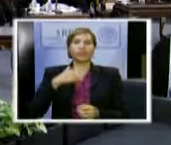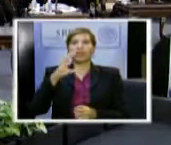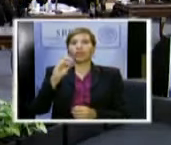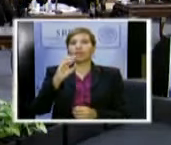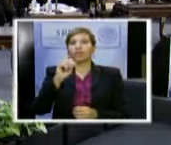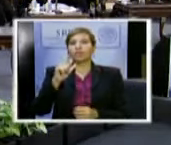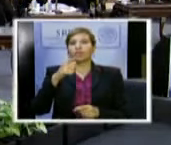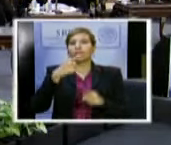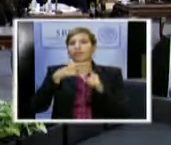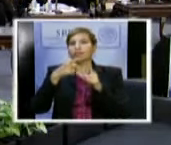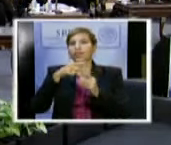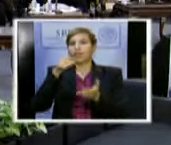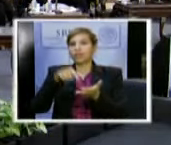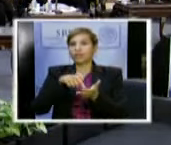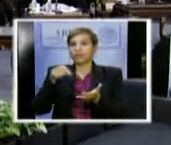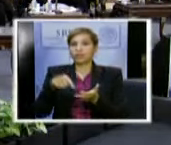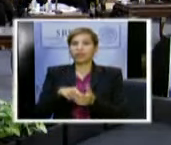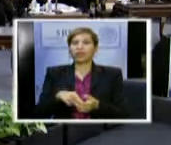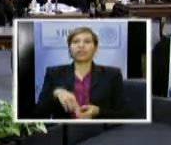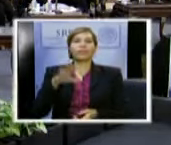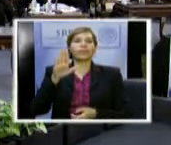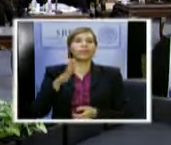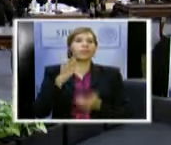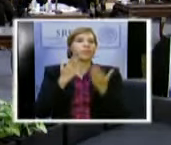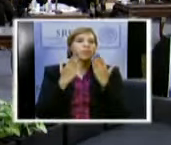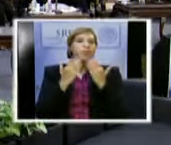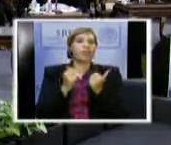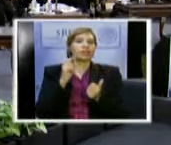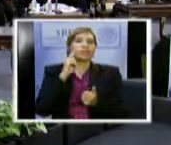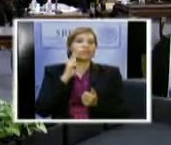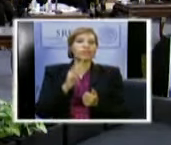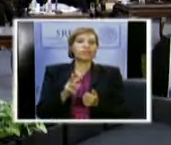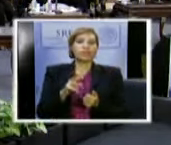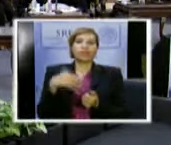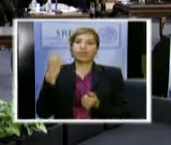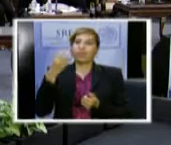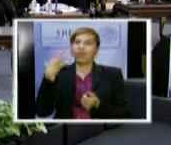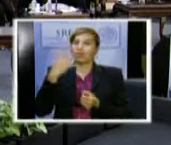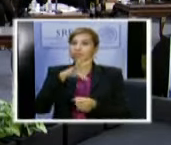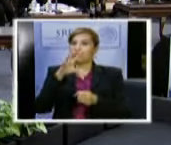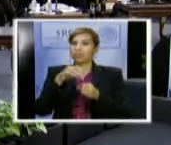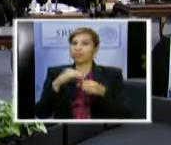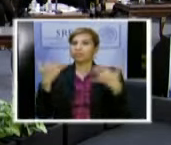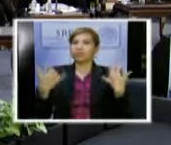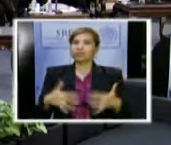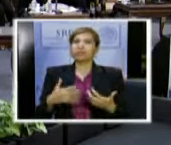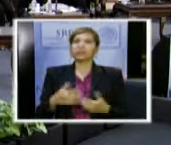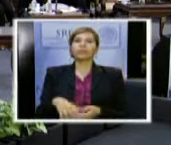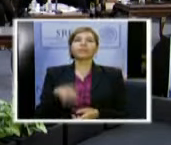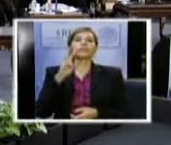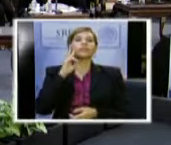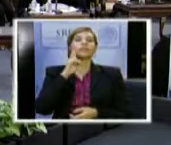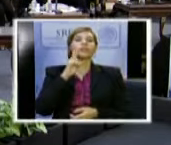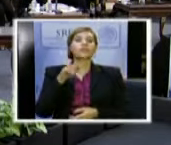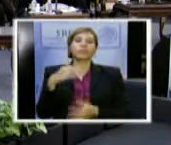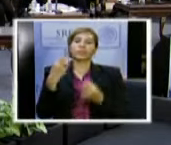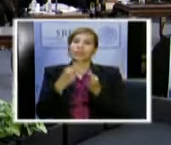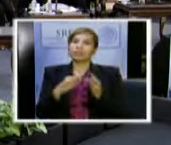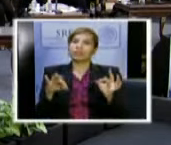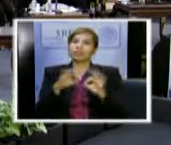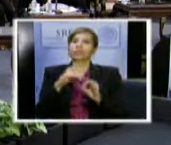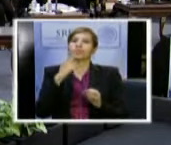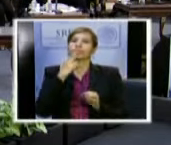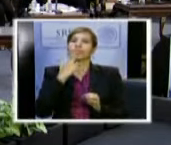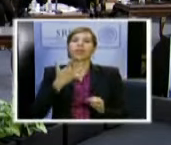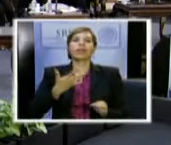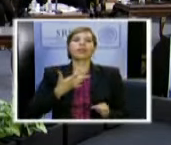en varios lugares, me parece que no habíamos visto un foro tan completo, que es indispensable tenerlo